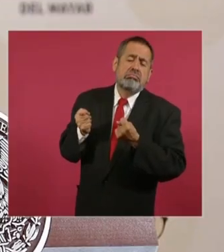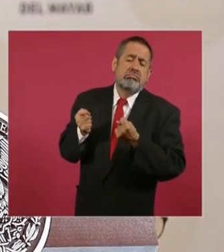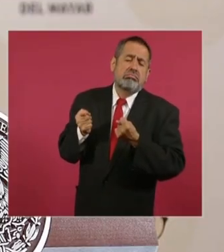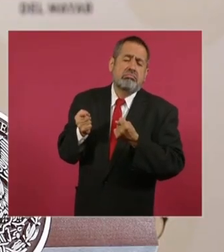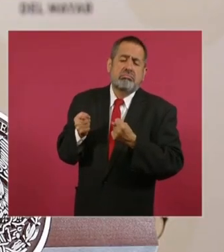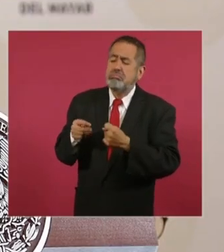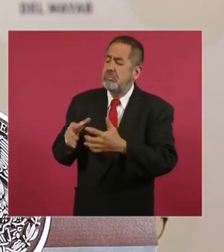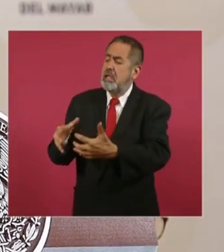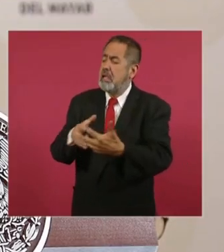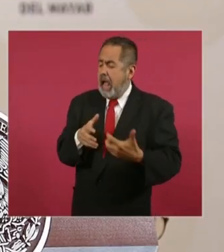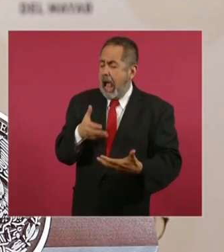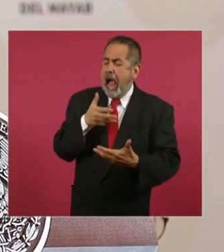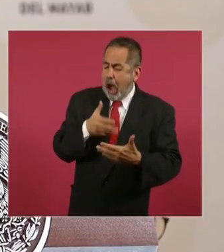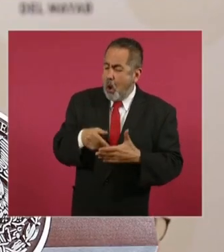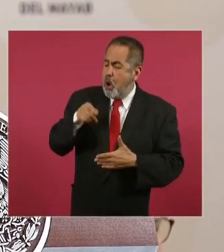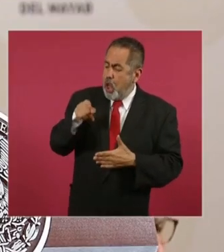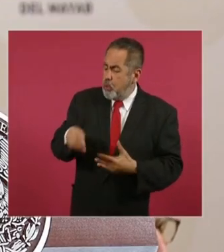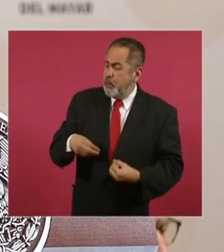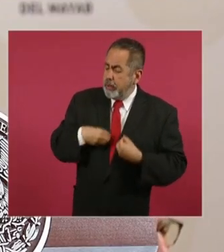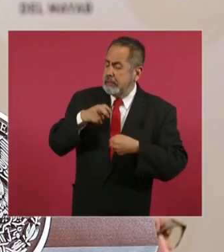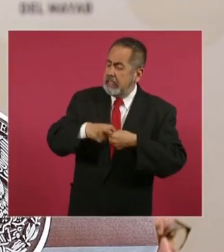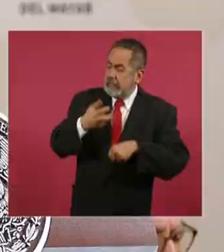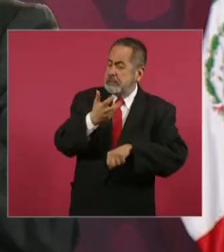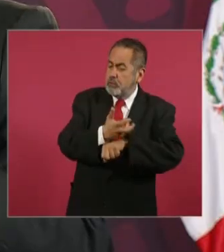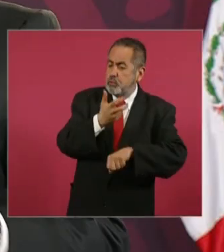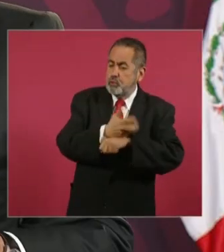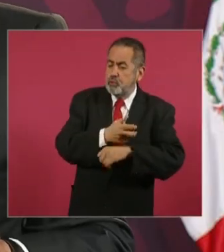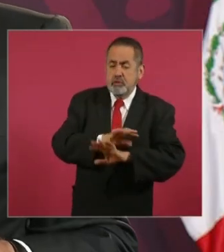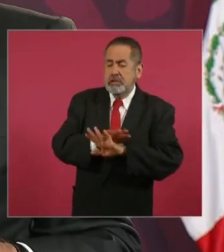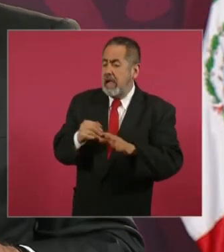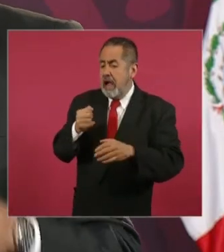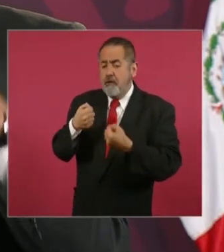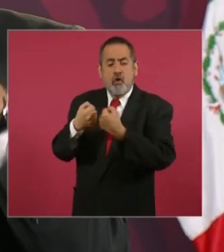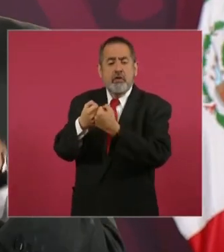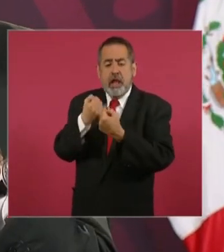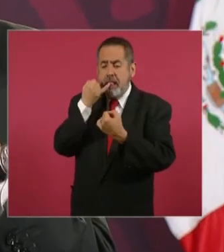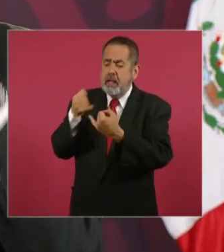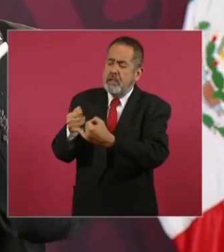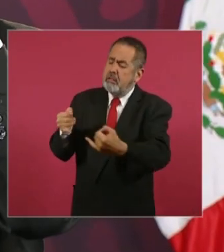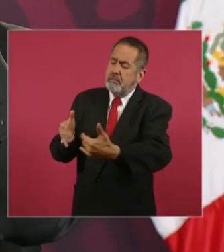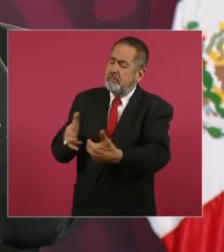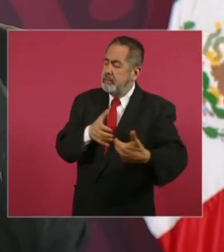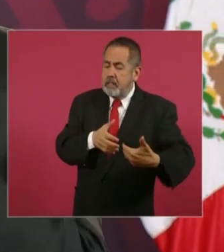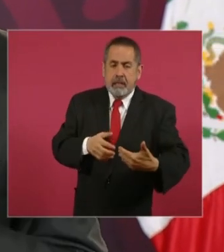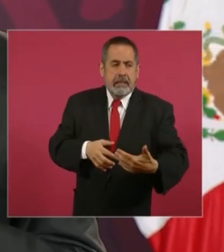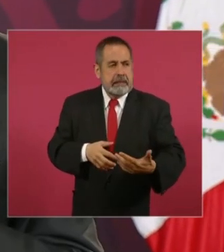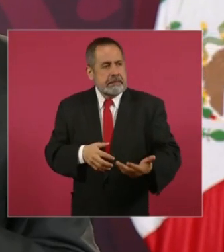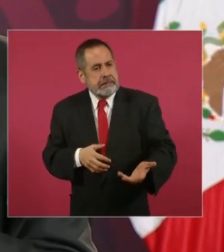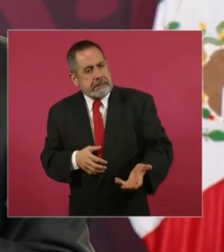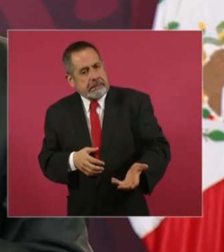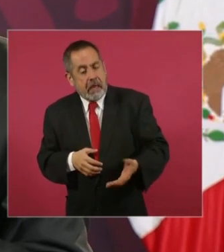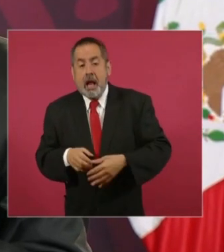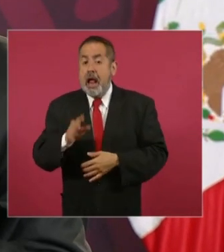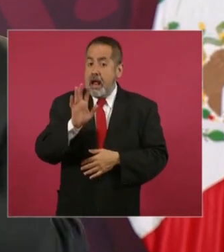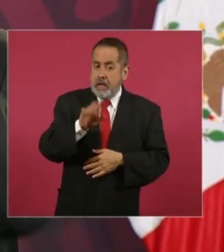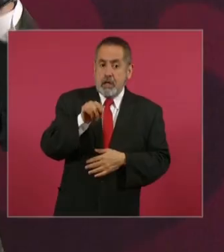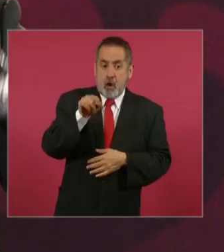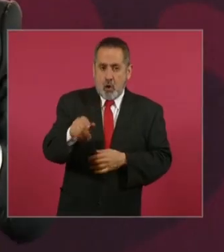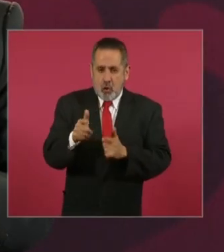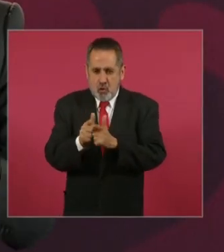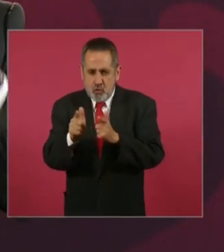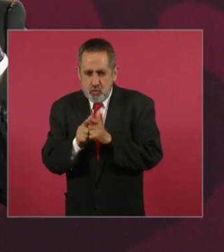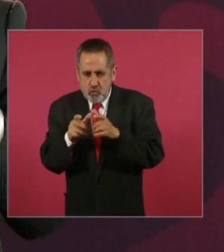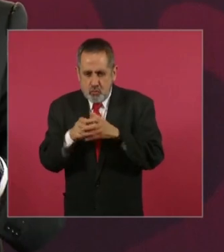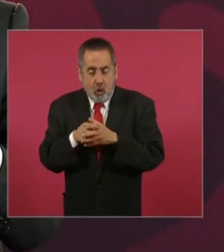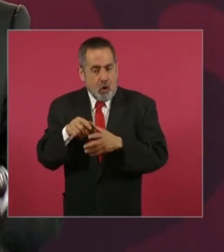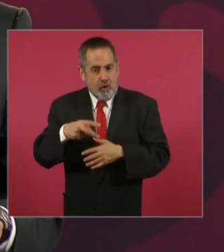trazada la nueva frontera. Entonces, un grupo de gente